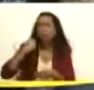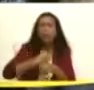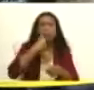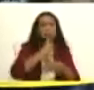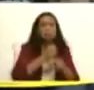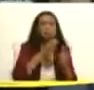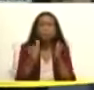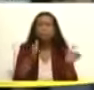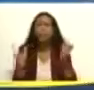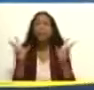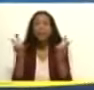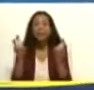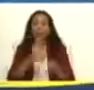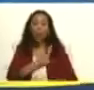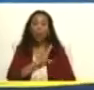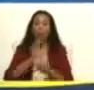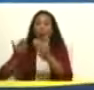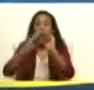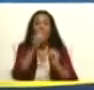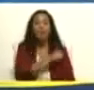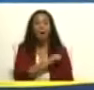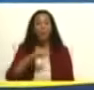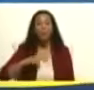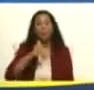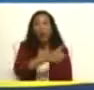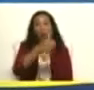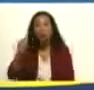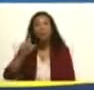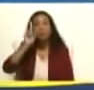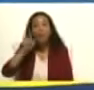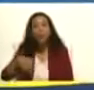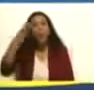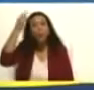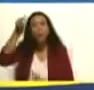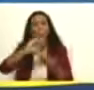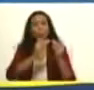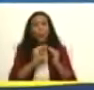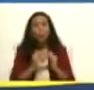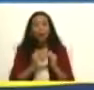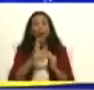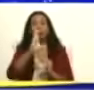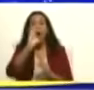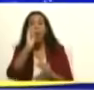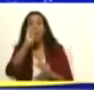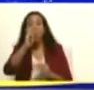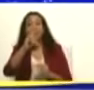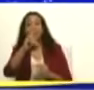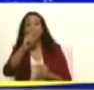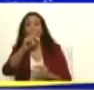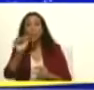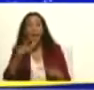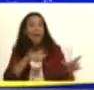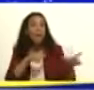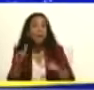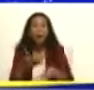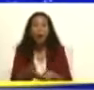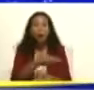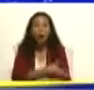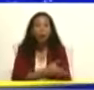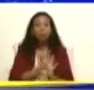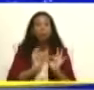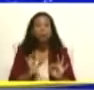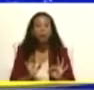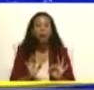de los temas de la comunidad. Y también los llamo consejos comunales y comunas. Activados al